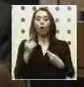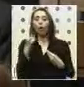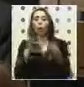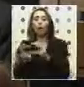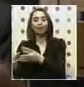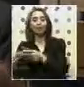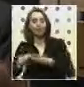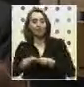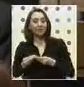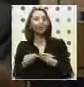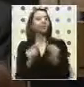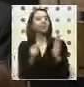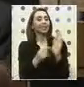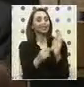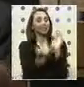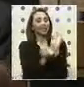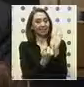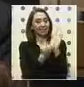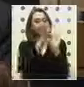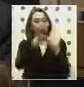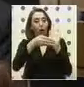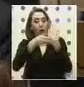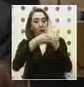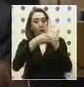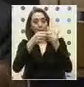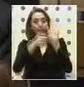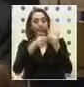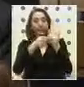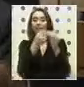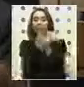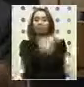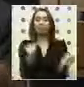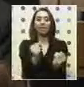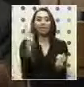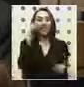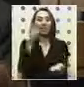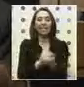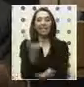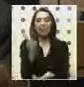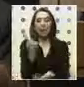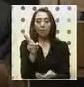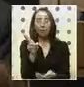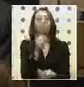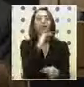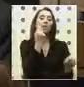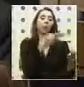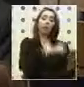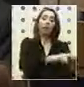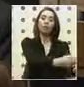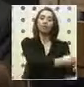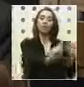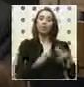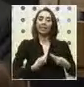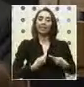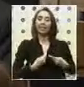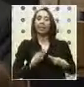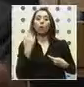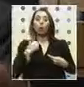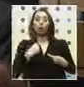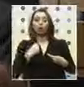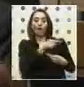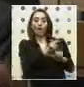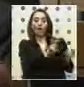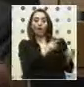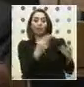El inciso que se propone agregar declara incapaz igualmente para suceder al difunto a quien lo hubiere abandonado